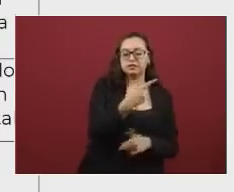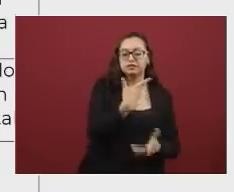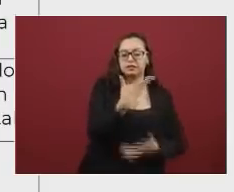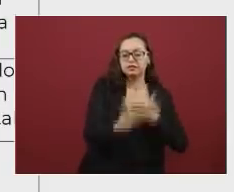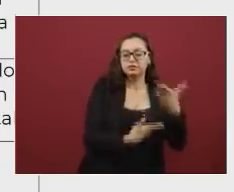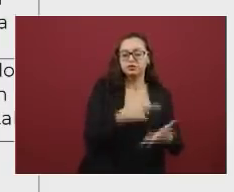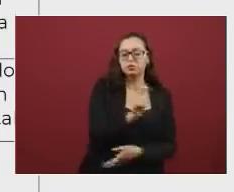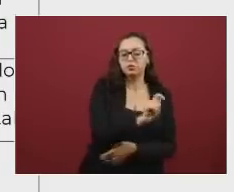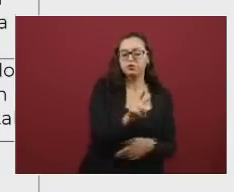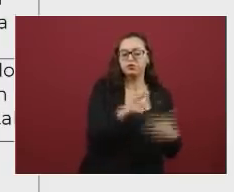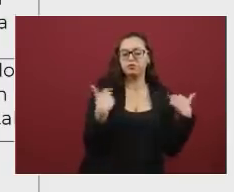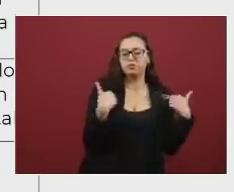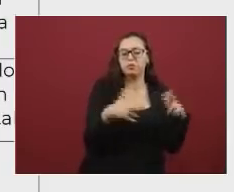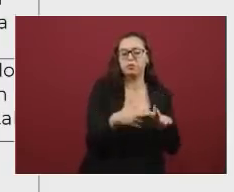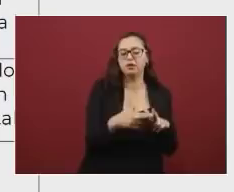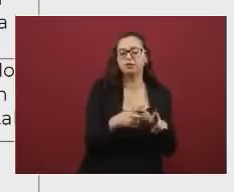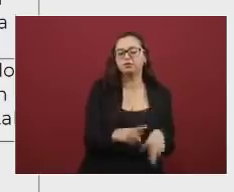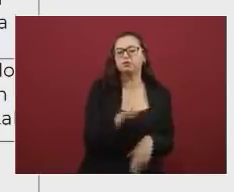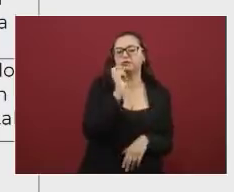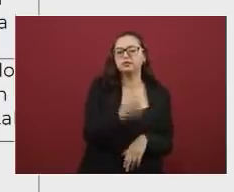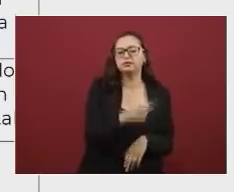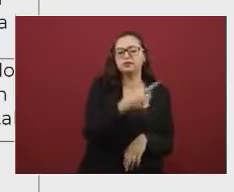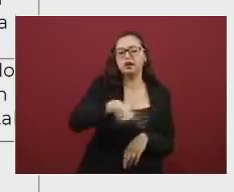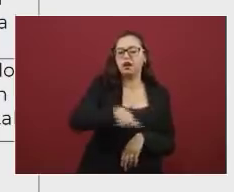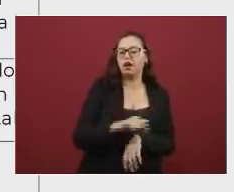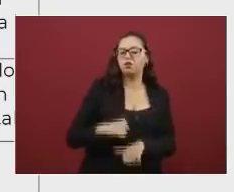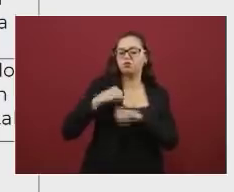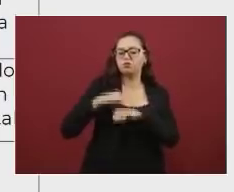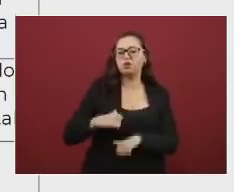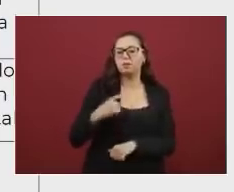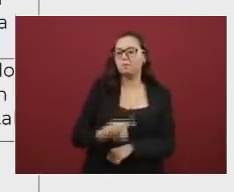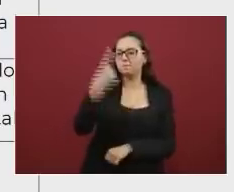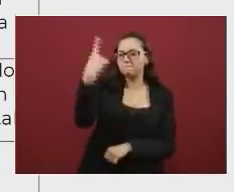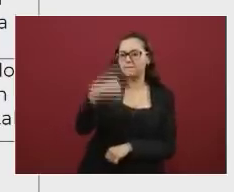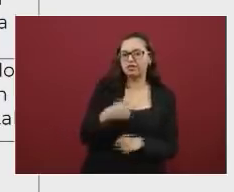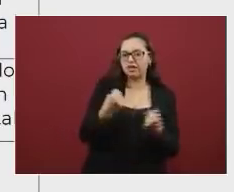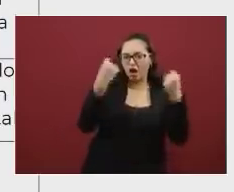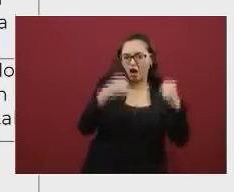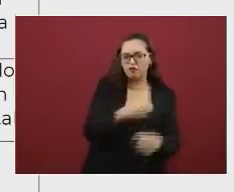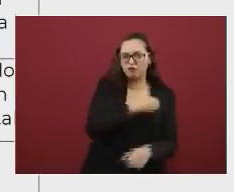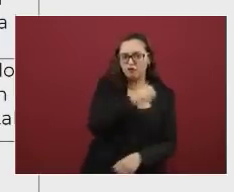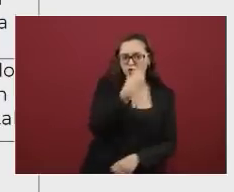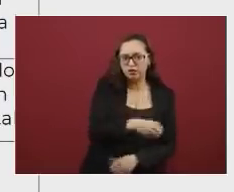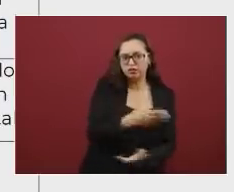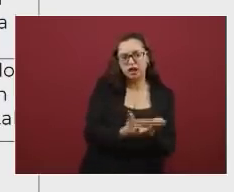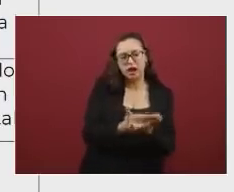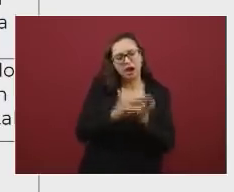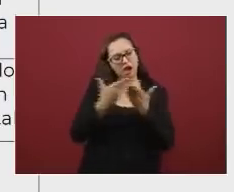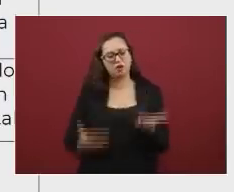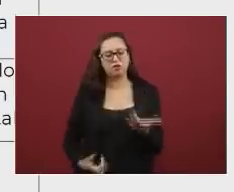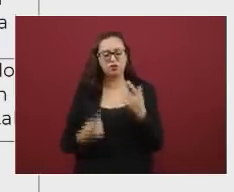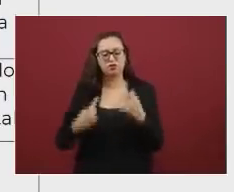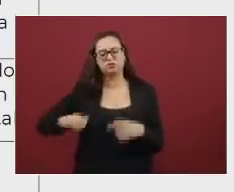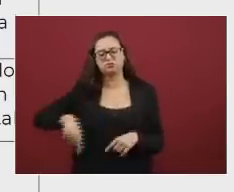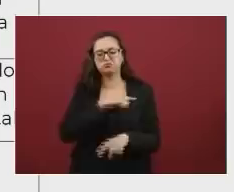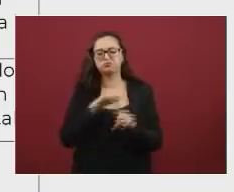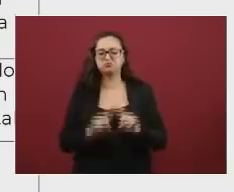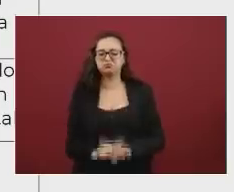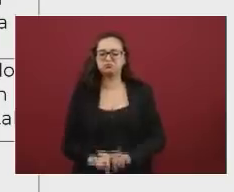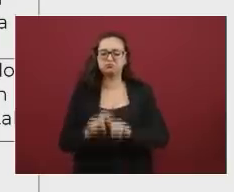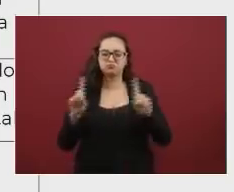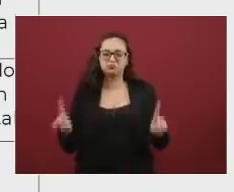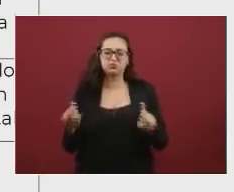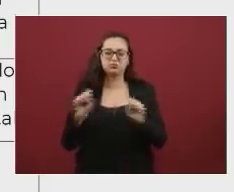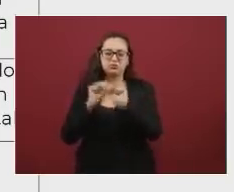manera impuesta por la autoridad, y ahora lo que estamos proponiendo es un sistema